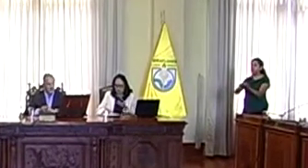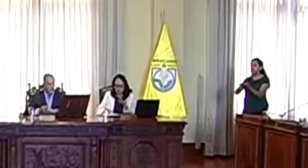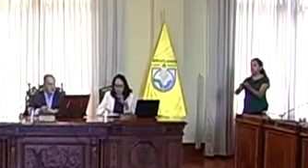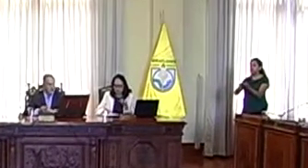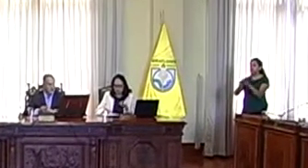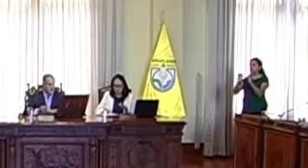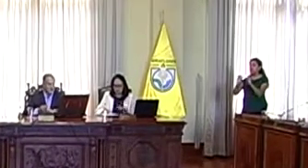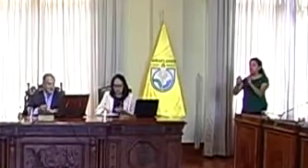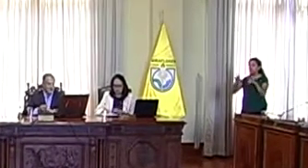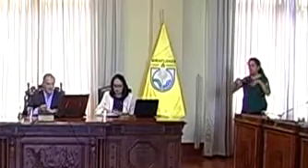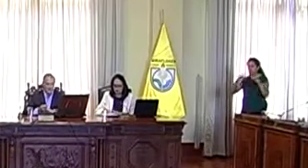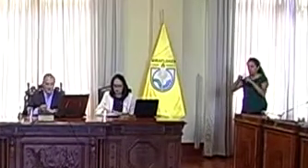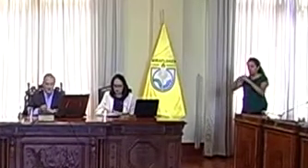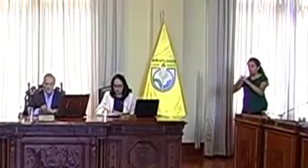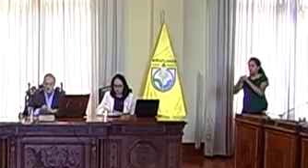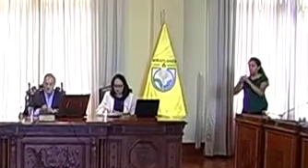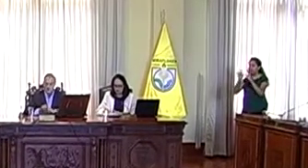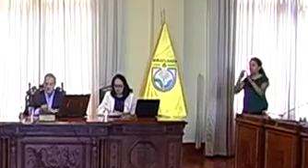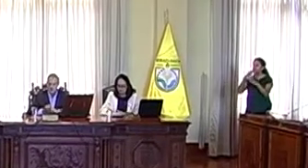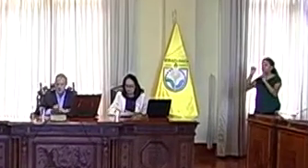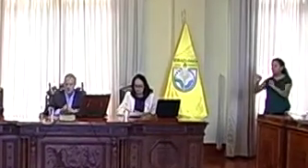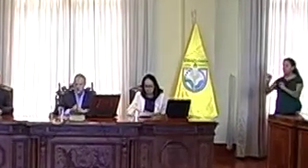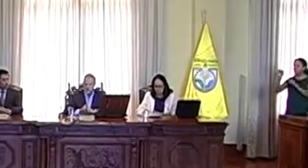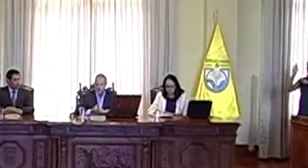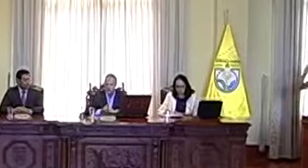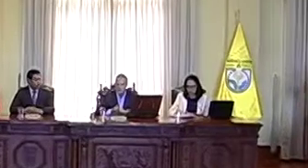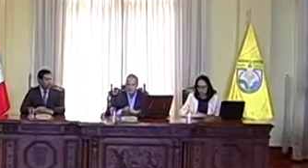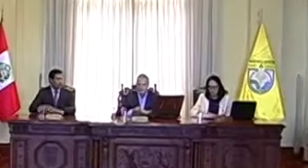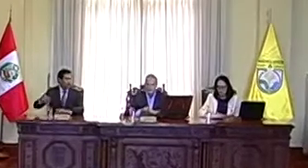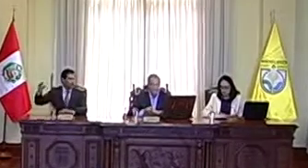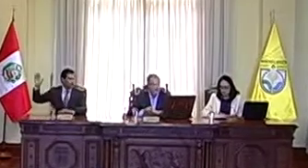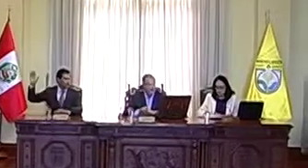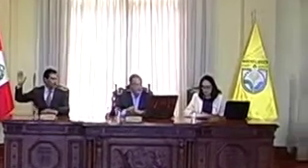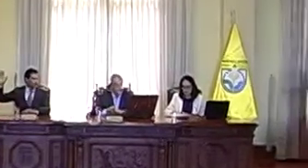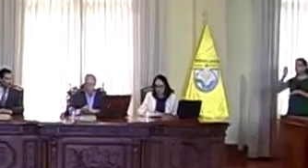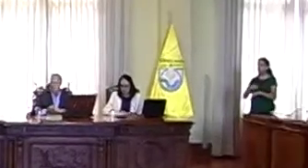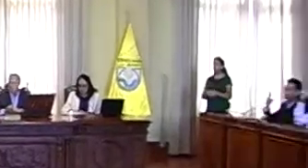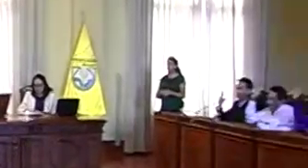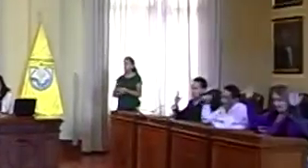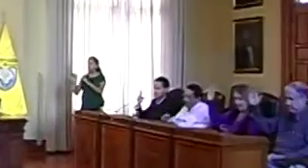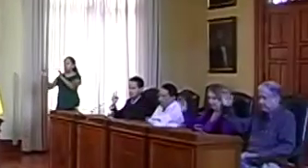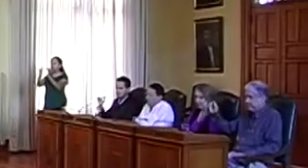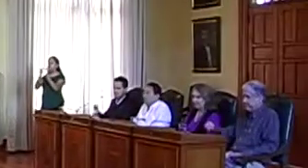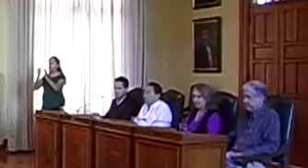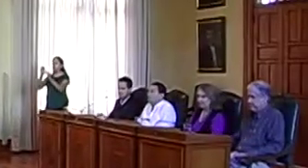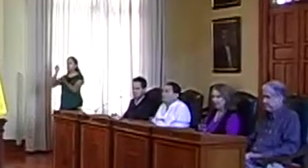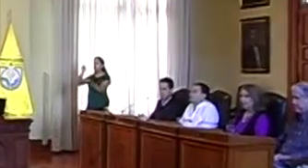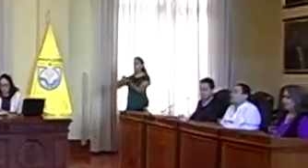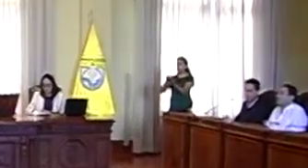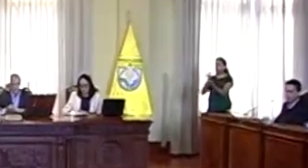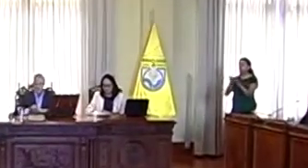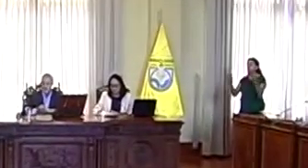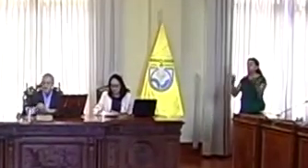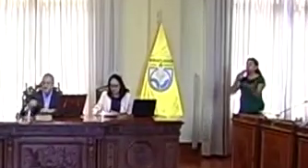inmediata del acuerdo tomado esta mañana. Aquellos que estén a favor, si no se expresaron en señal de conformidad, se aprueba por unanimidad de votos.